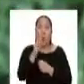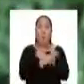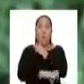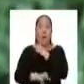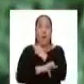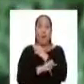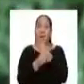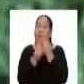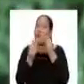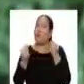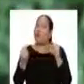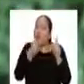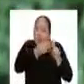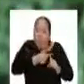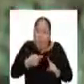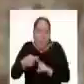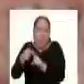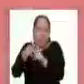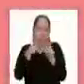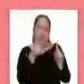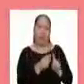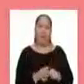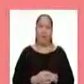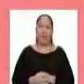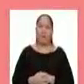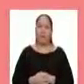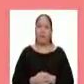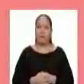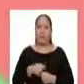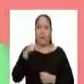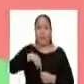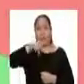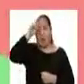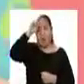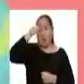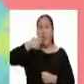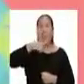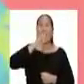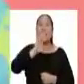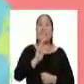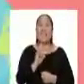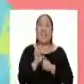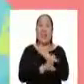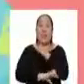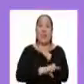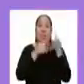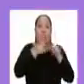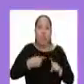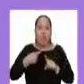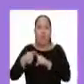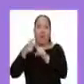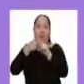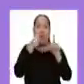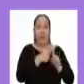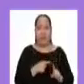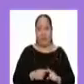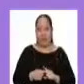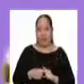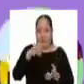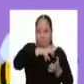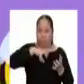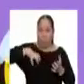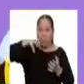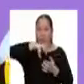con más diversidad del mundo. El Perú es uno de los 17 países megadiversos, es decir, que alberga la mayor cantidad